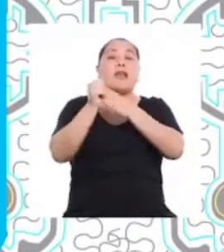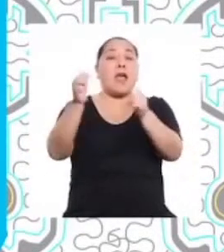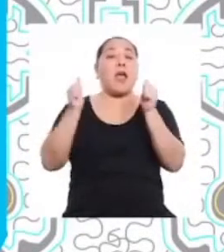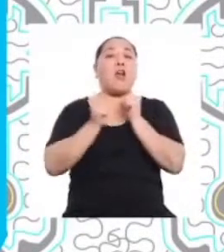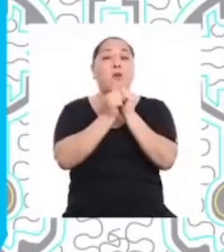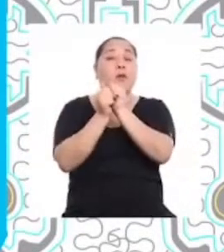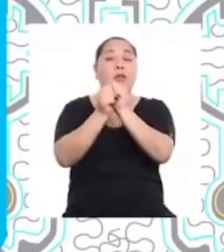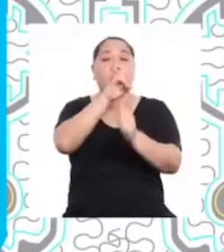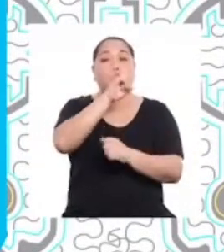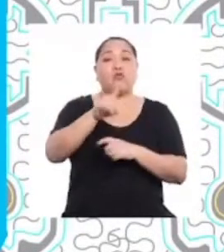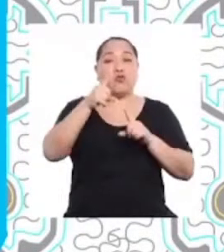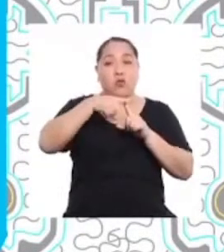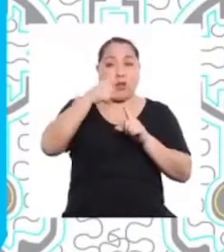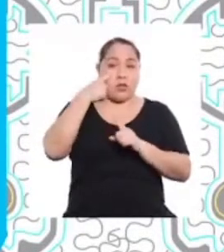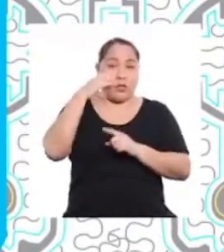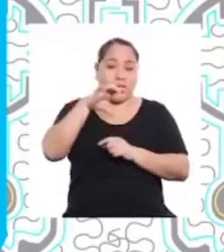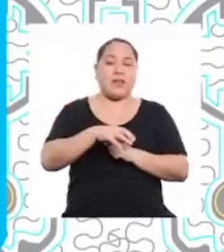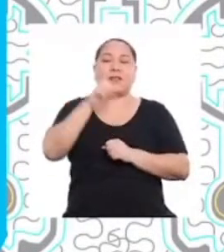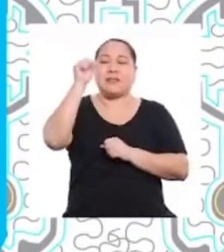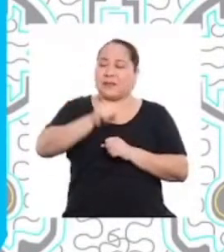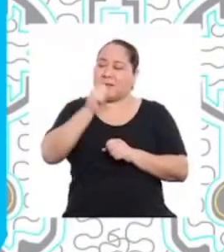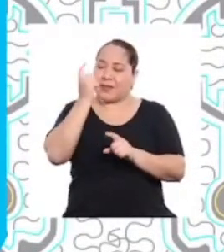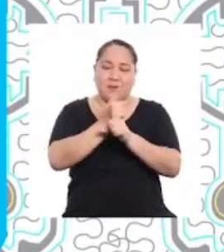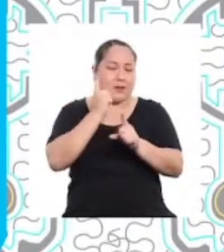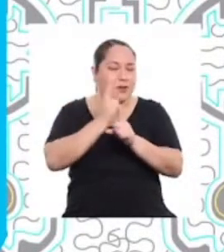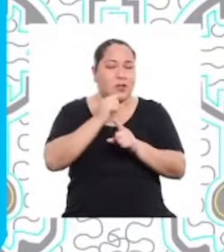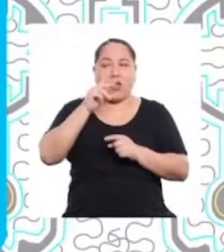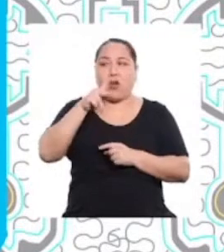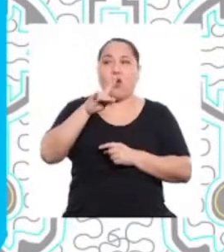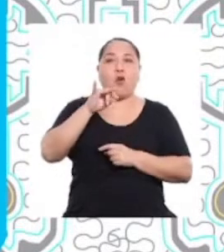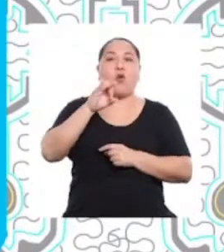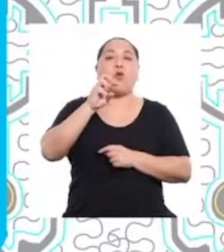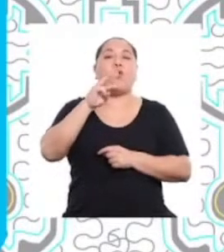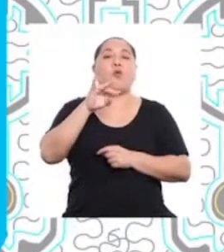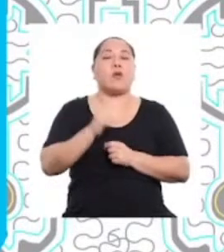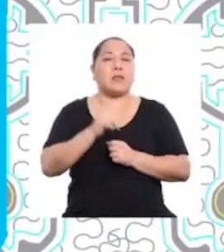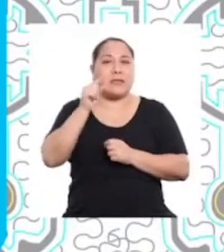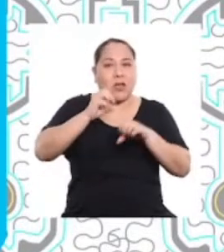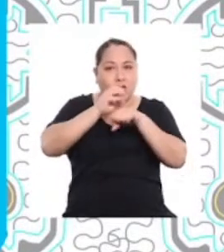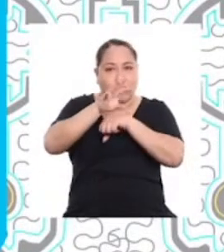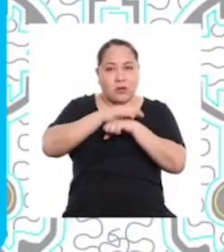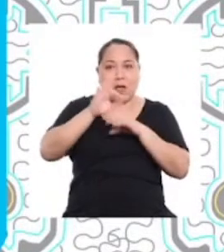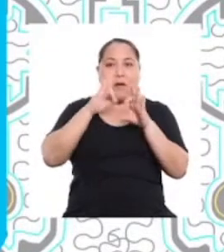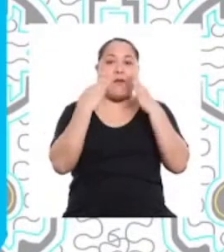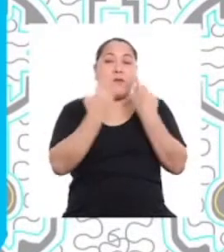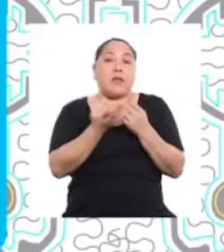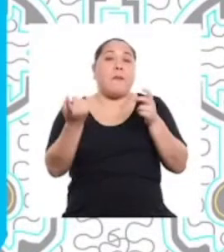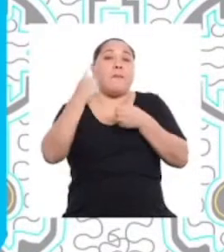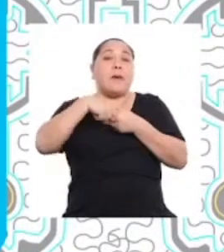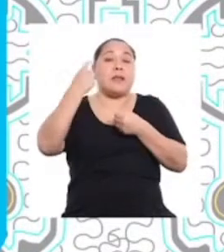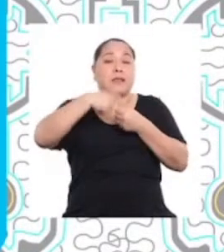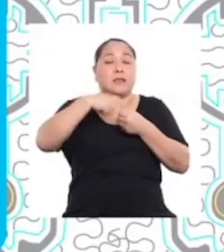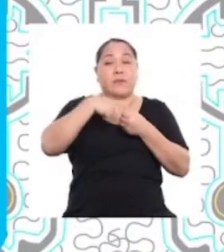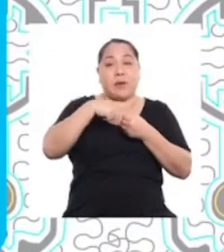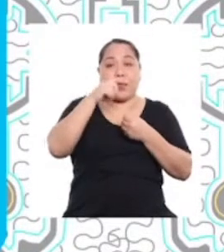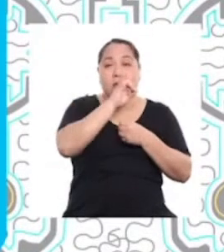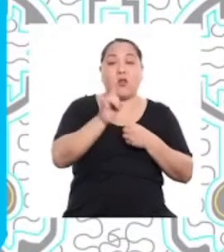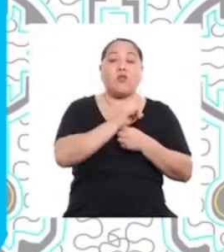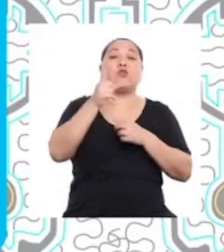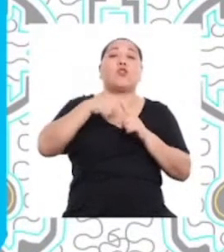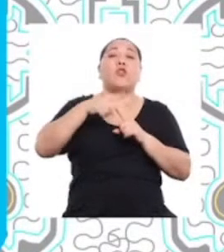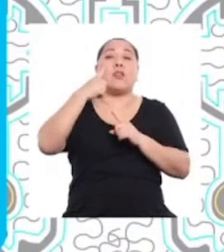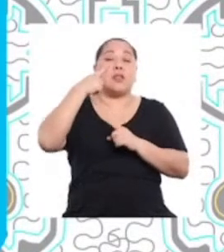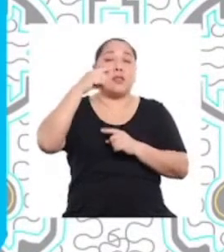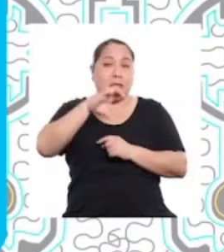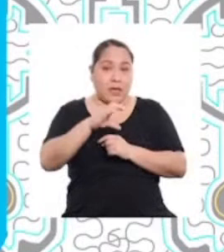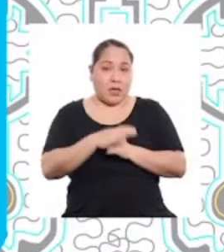guiar y acompañar en el uso de las TIC. Claro que sí, Cubi. Se recomienda a las familias participar del uso de